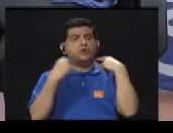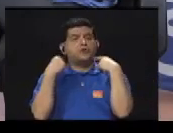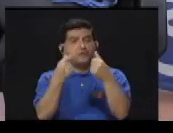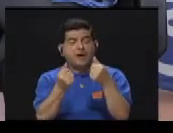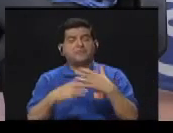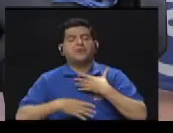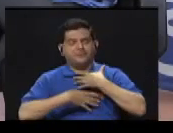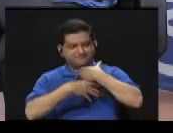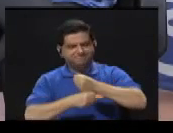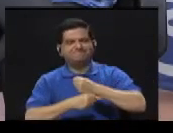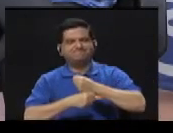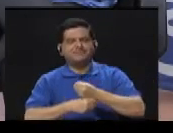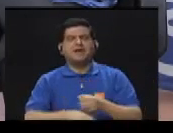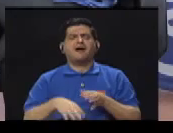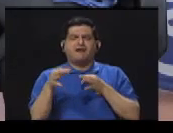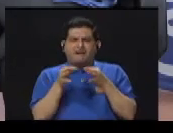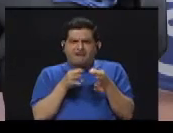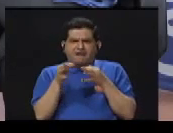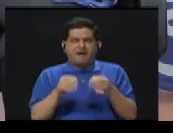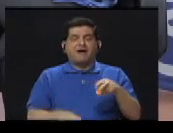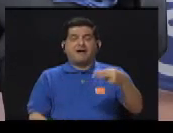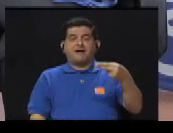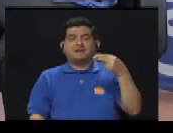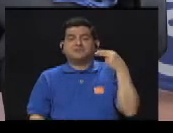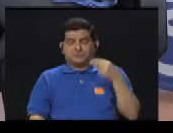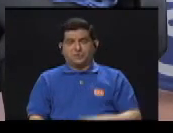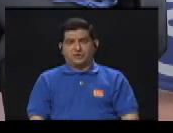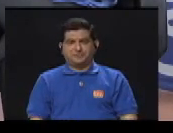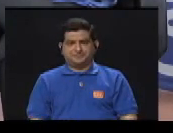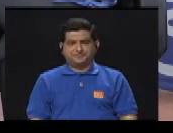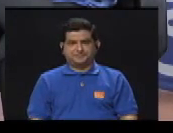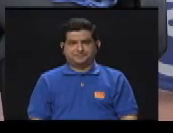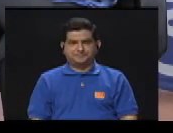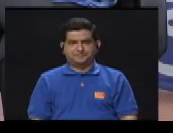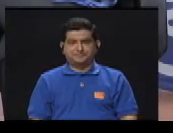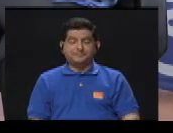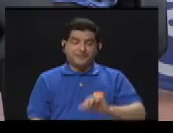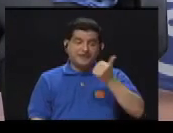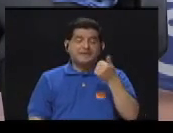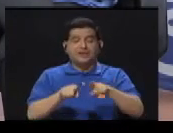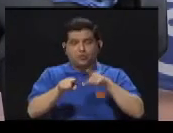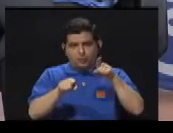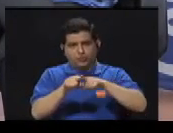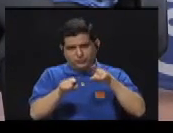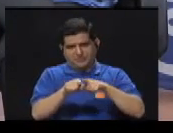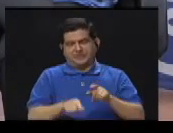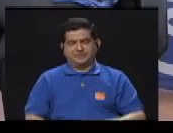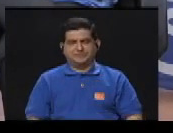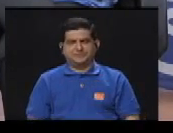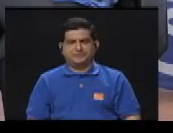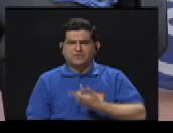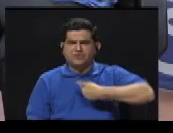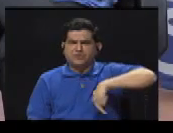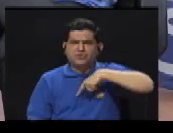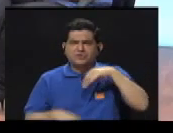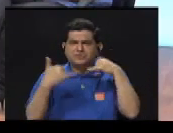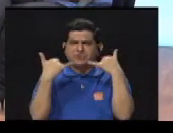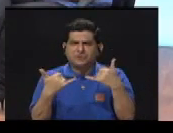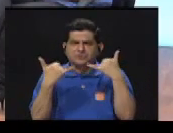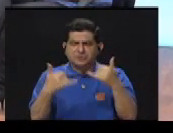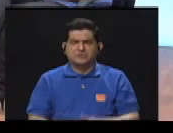y muy rápido hicieron confianza con nosotros y nos contaron esta historia de este otro hermano. Entonces nosotros